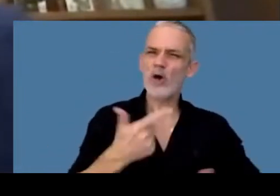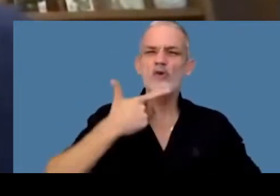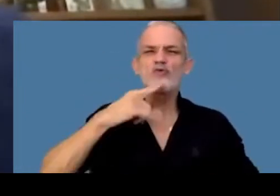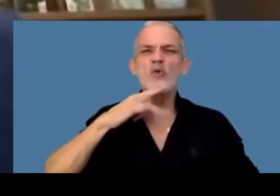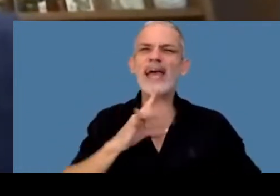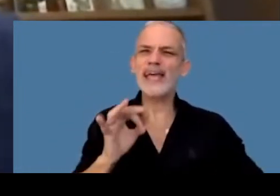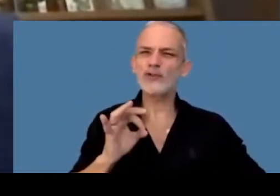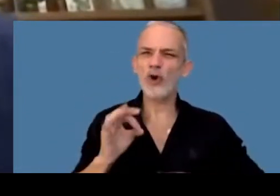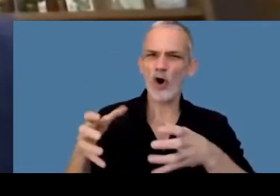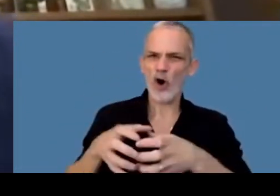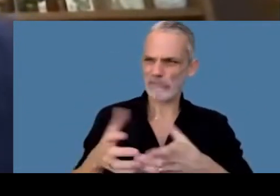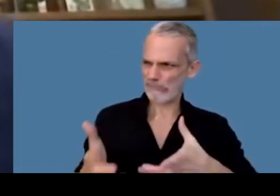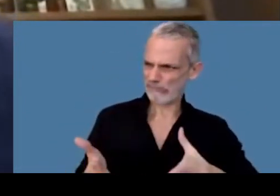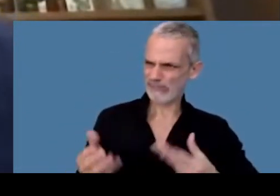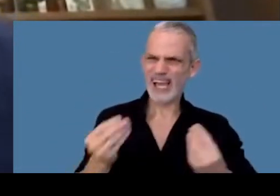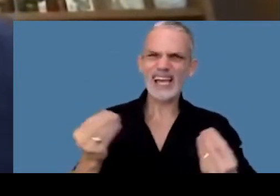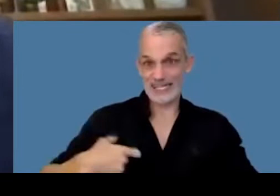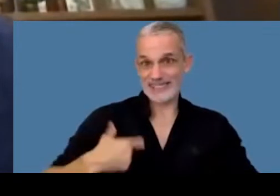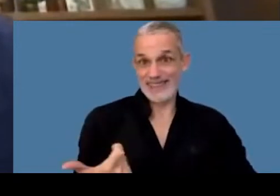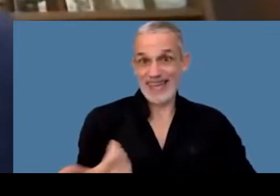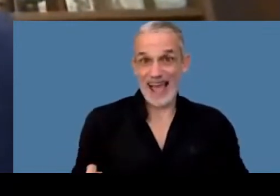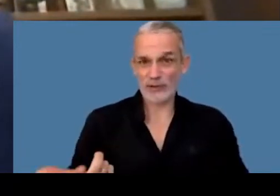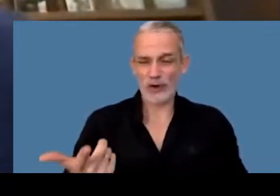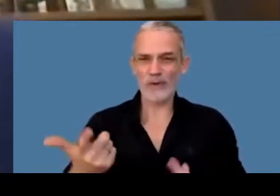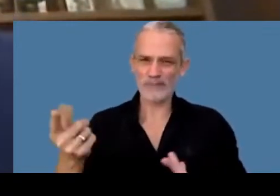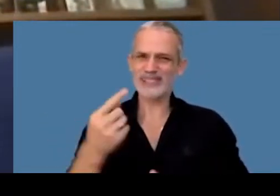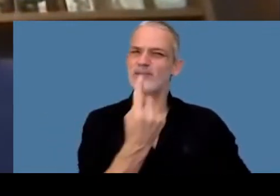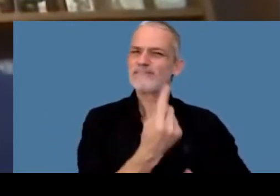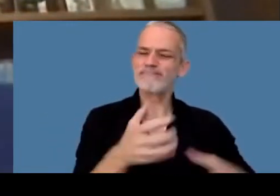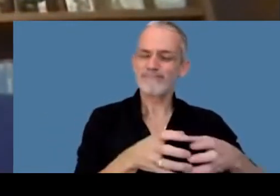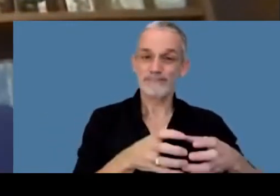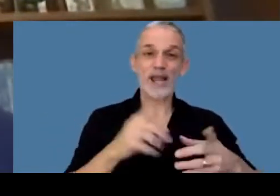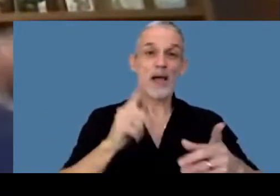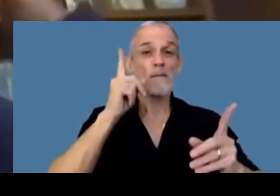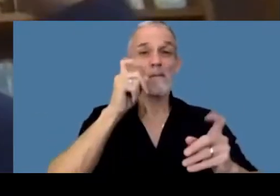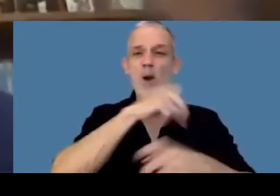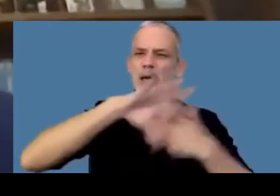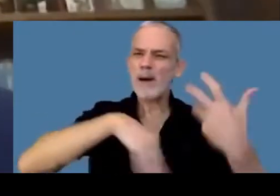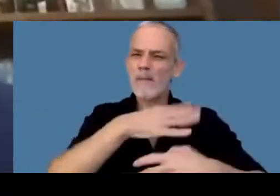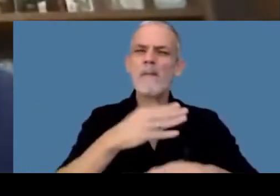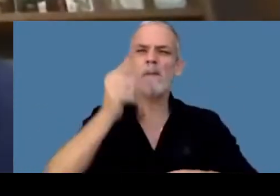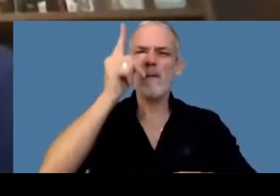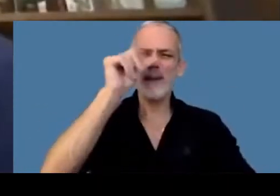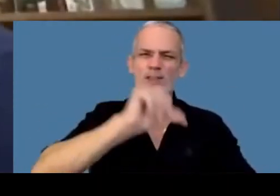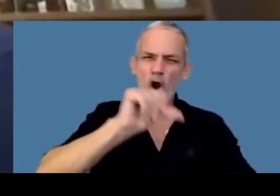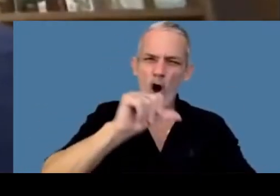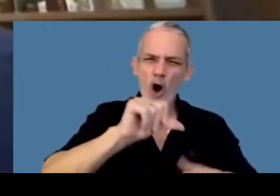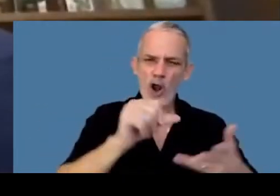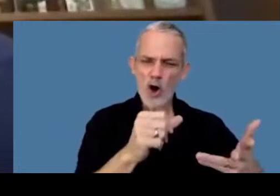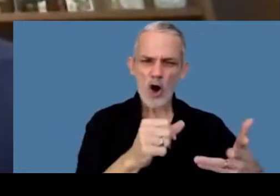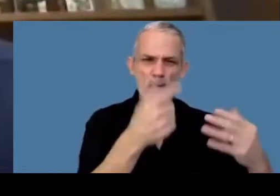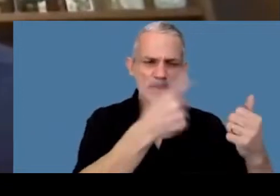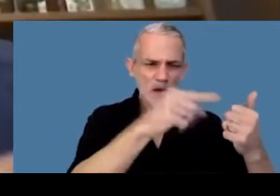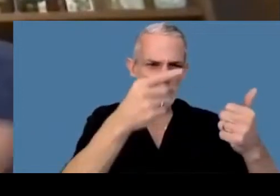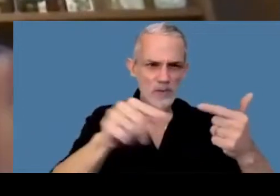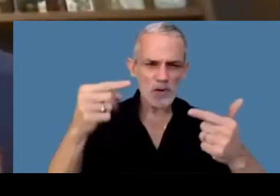gente asociaba con el sindicato. A partir de la crisis del petróleo y todo lo que implica en distintos aspectos